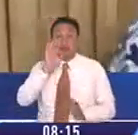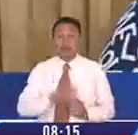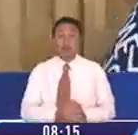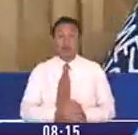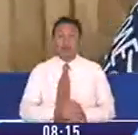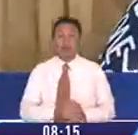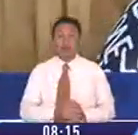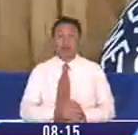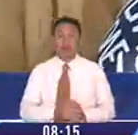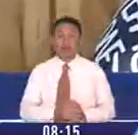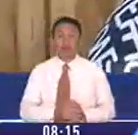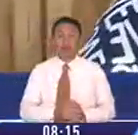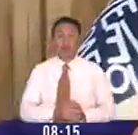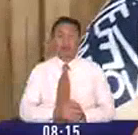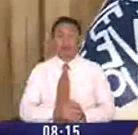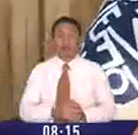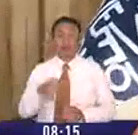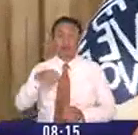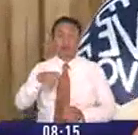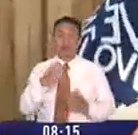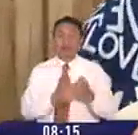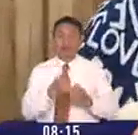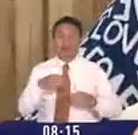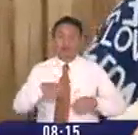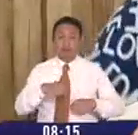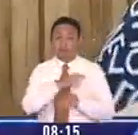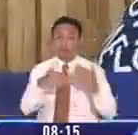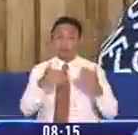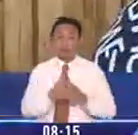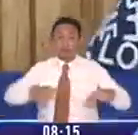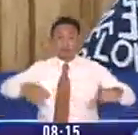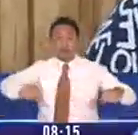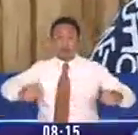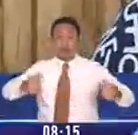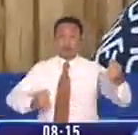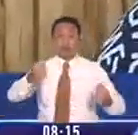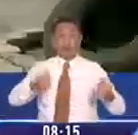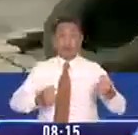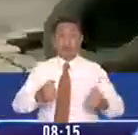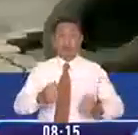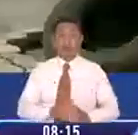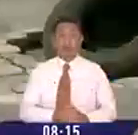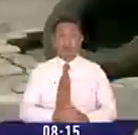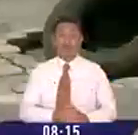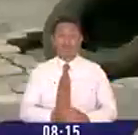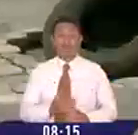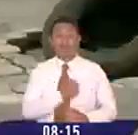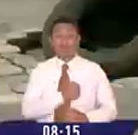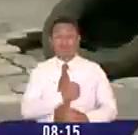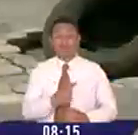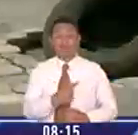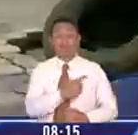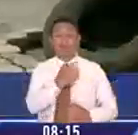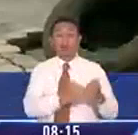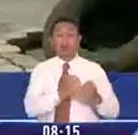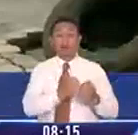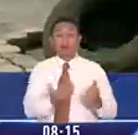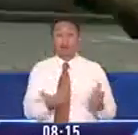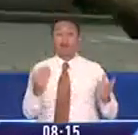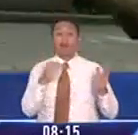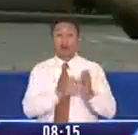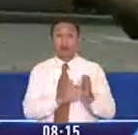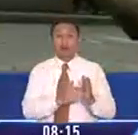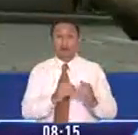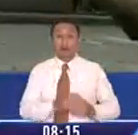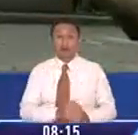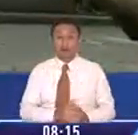desastre que hay. No molesta para todo, la moto, los carros, todo. Lamentablemente este problema volvió a aparecer y